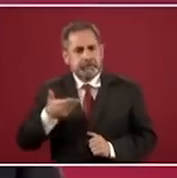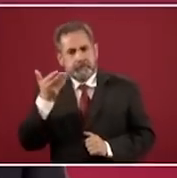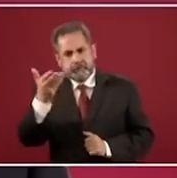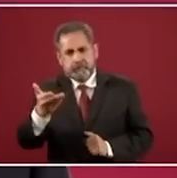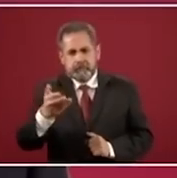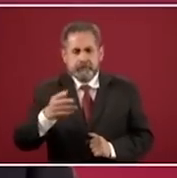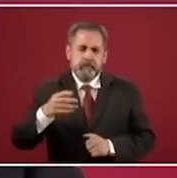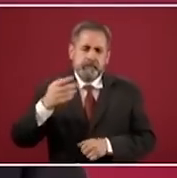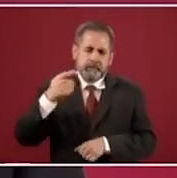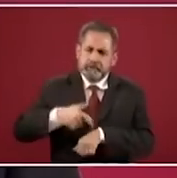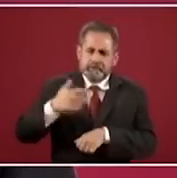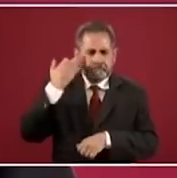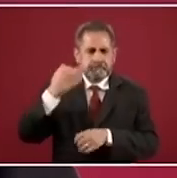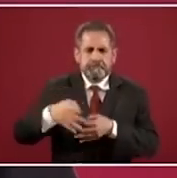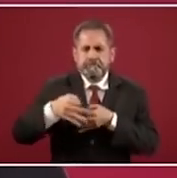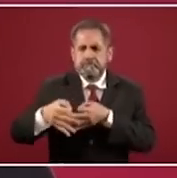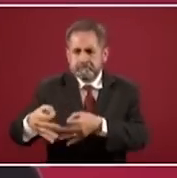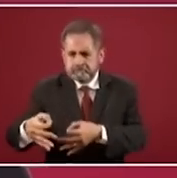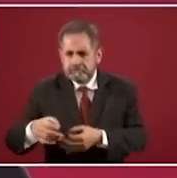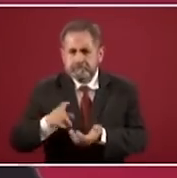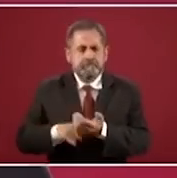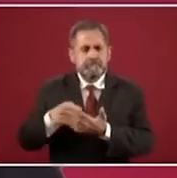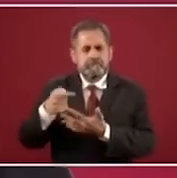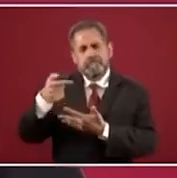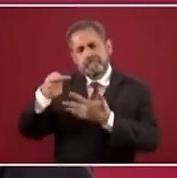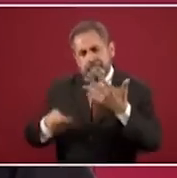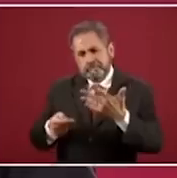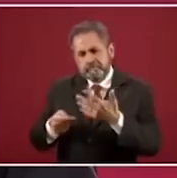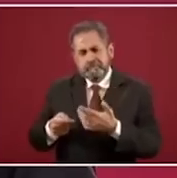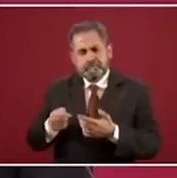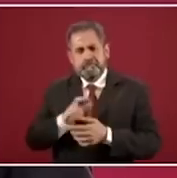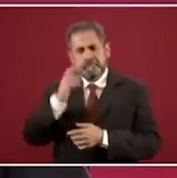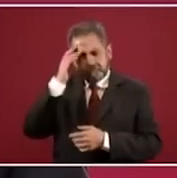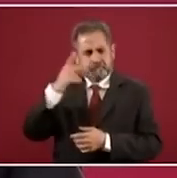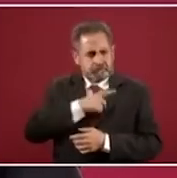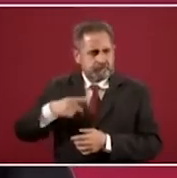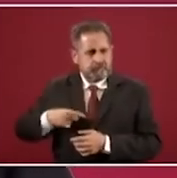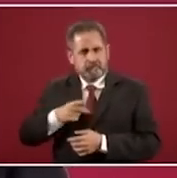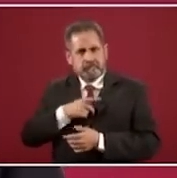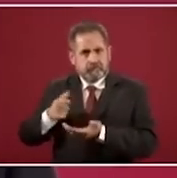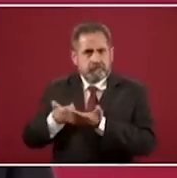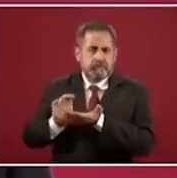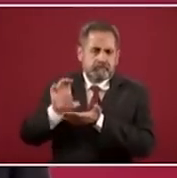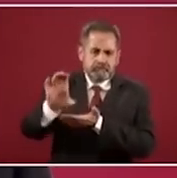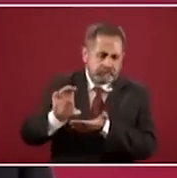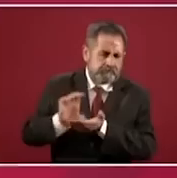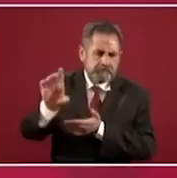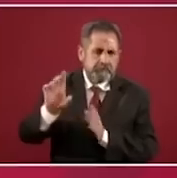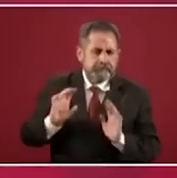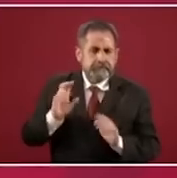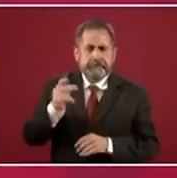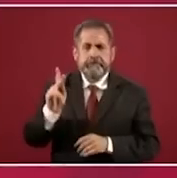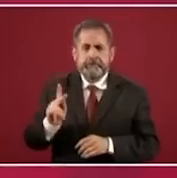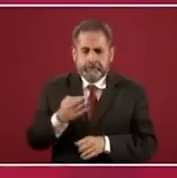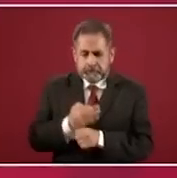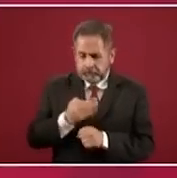una prórroga, que lo haría formalmente, reconociendo que tenemos el compromiso, pero que no